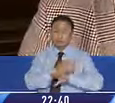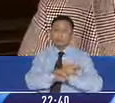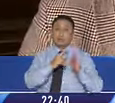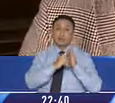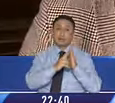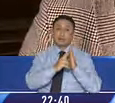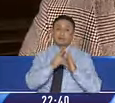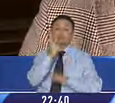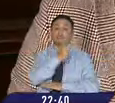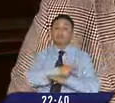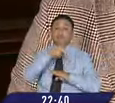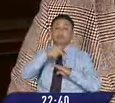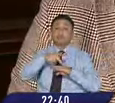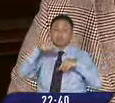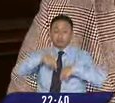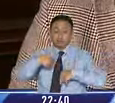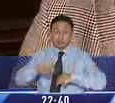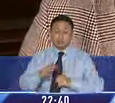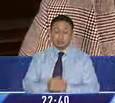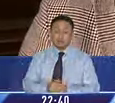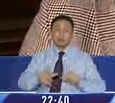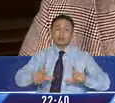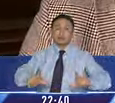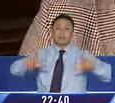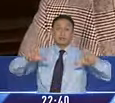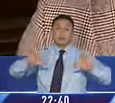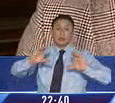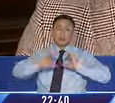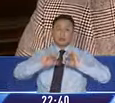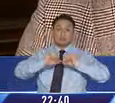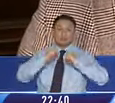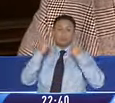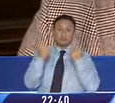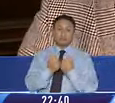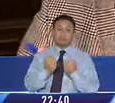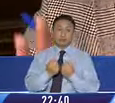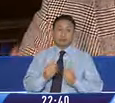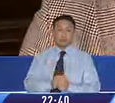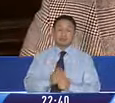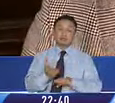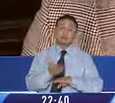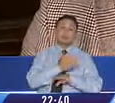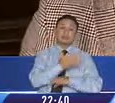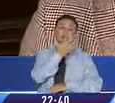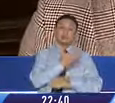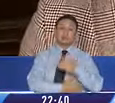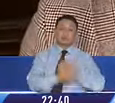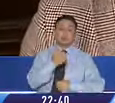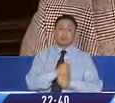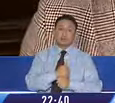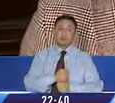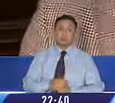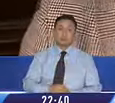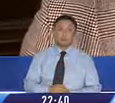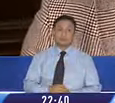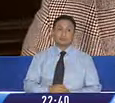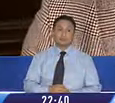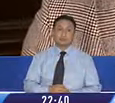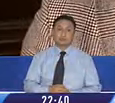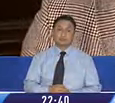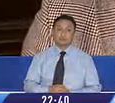Serán profesionales que habrán obtenido su título de comunicador social al menos 5 años antes de haberse desarrollado los debates.